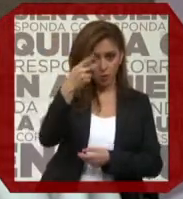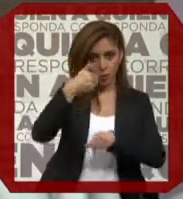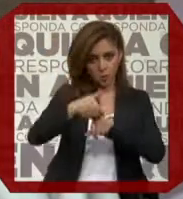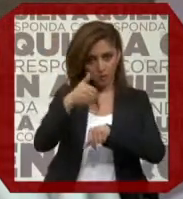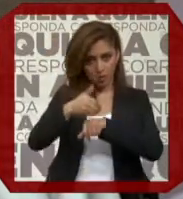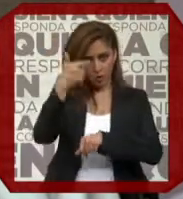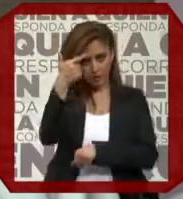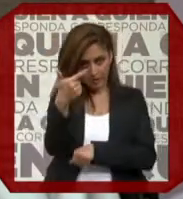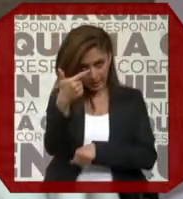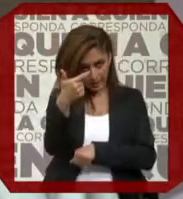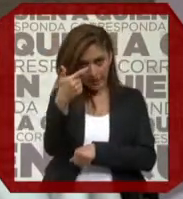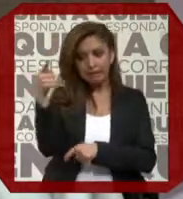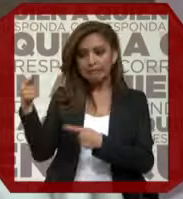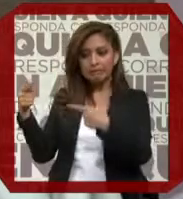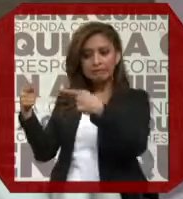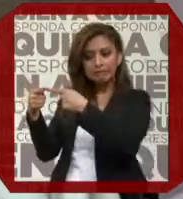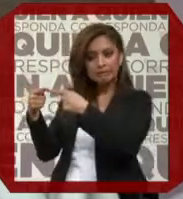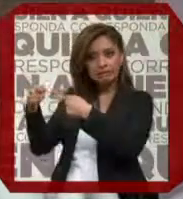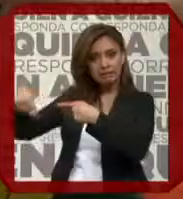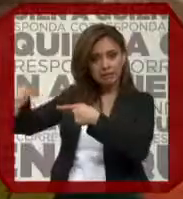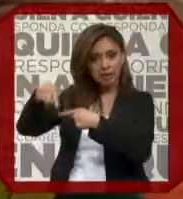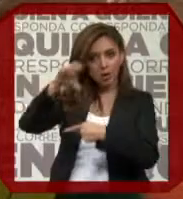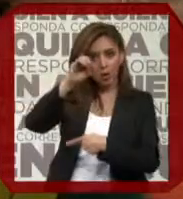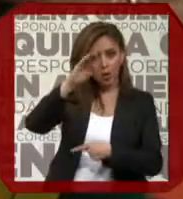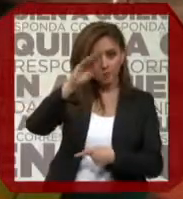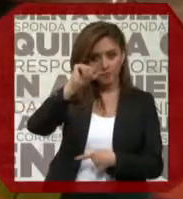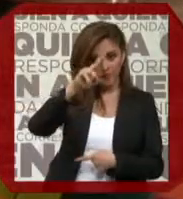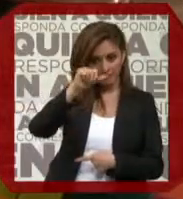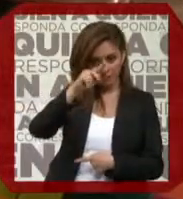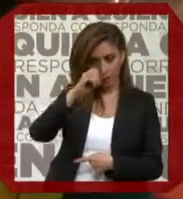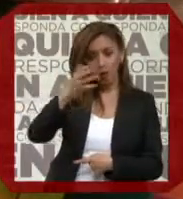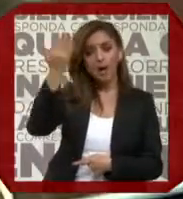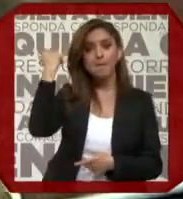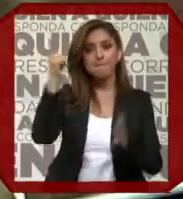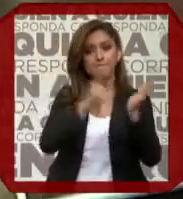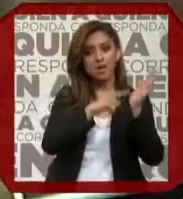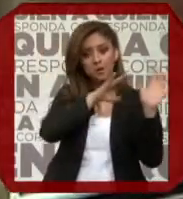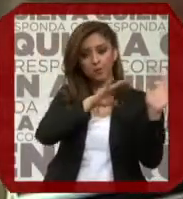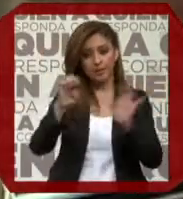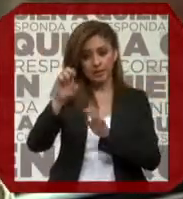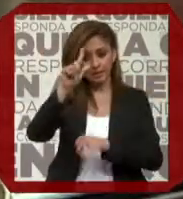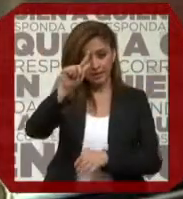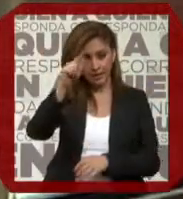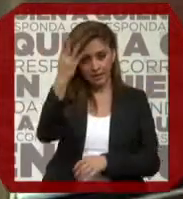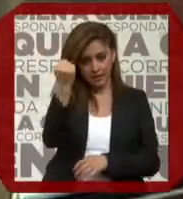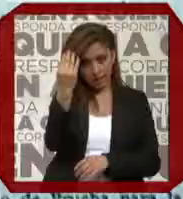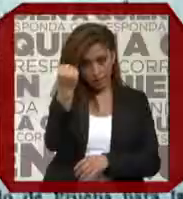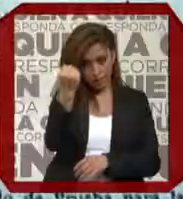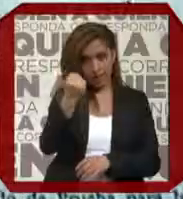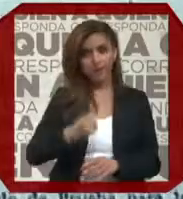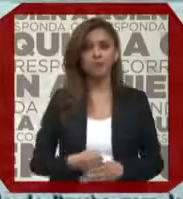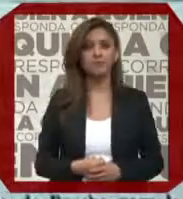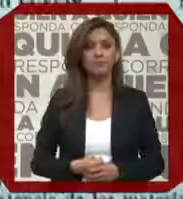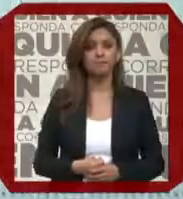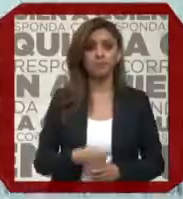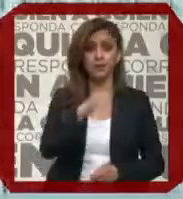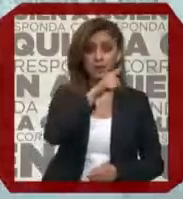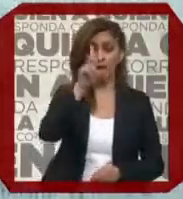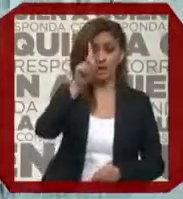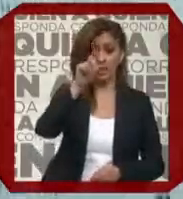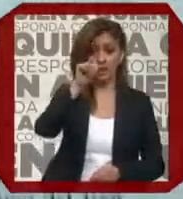o sea, casi esquina con Avenida Observatorio. En 1979, con un diario